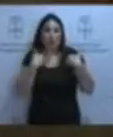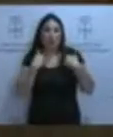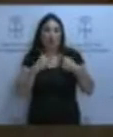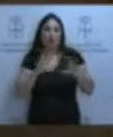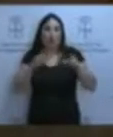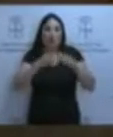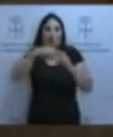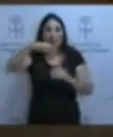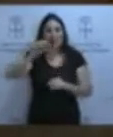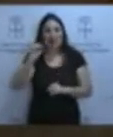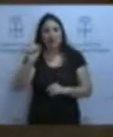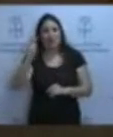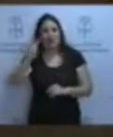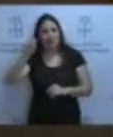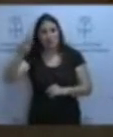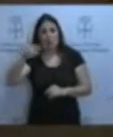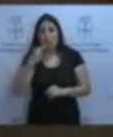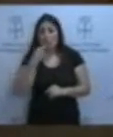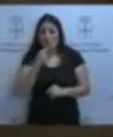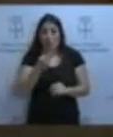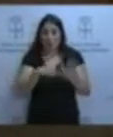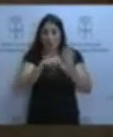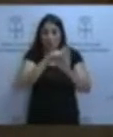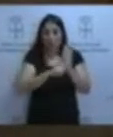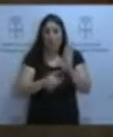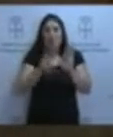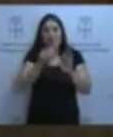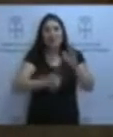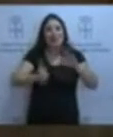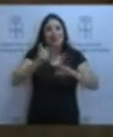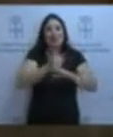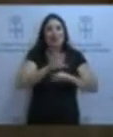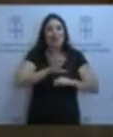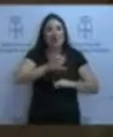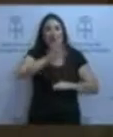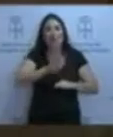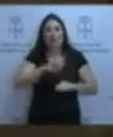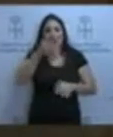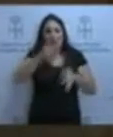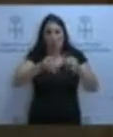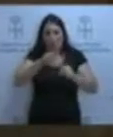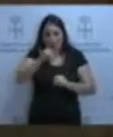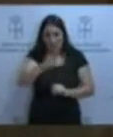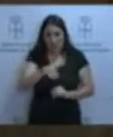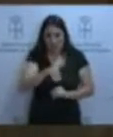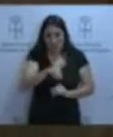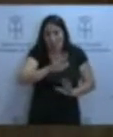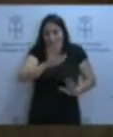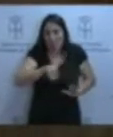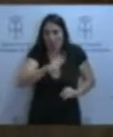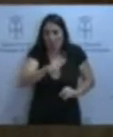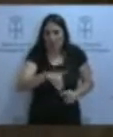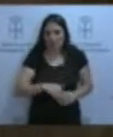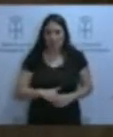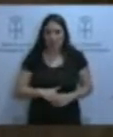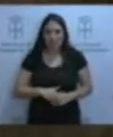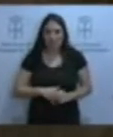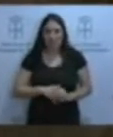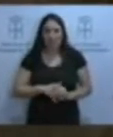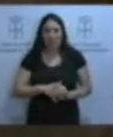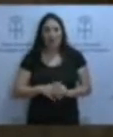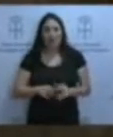haber más, es lo que dice este auto, y se va a juzgar en la Audiencia Nacional, parece por lo visto. En cualquier